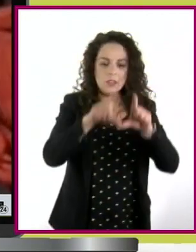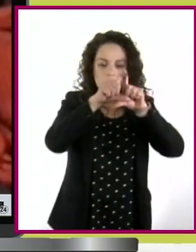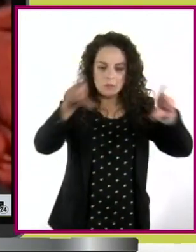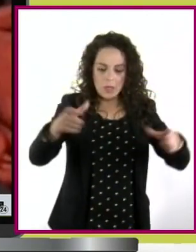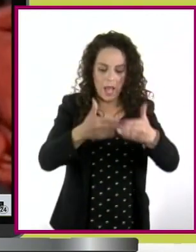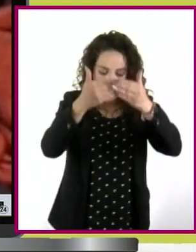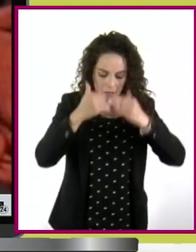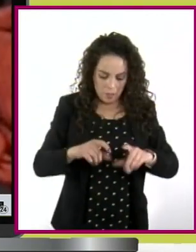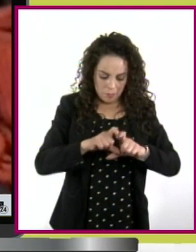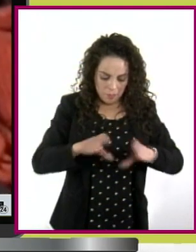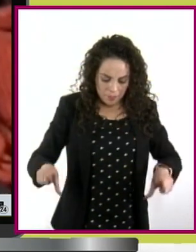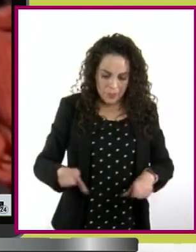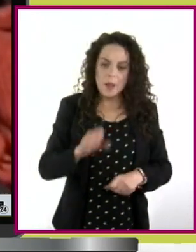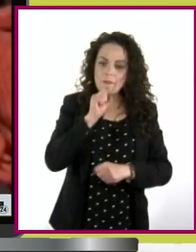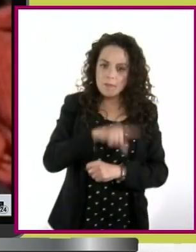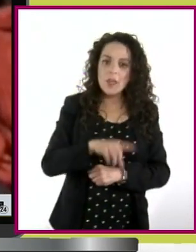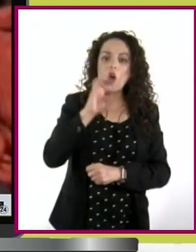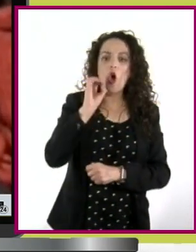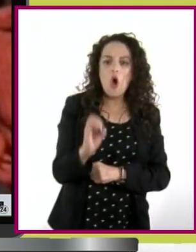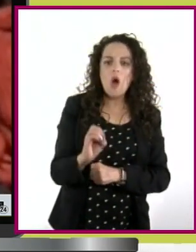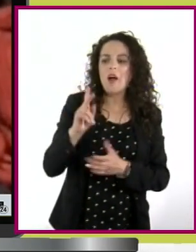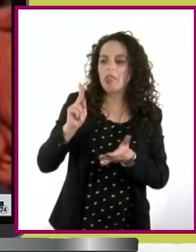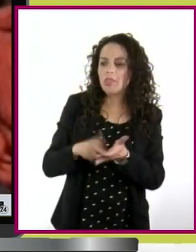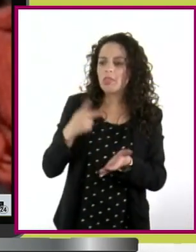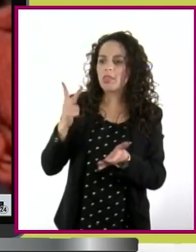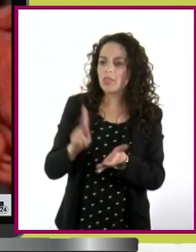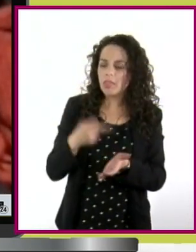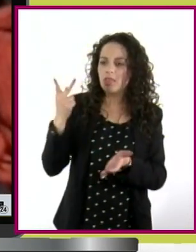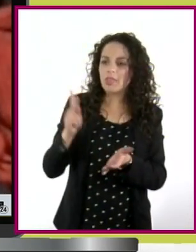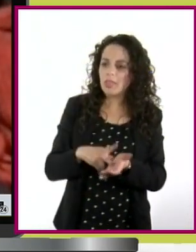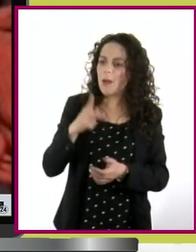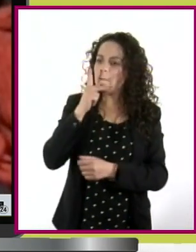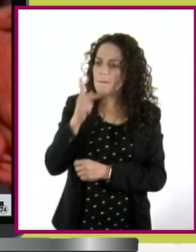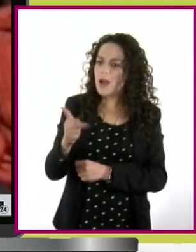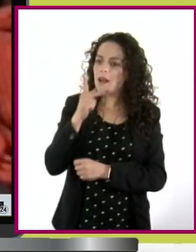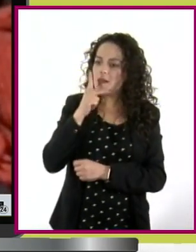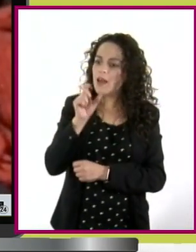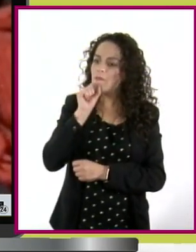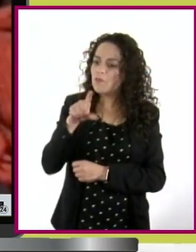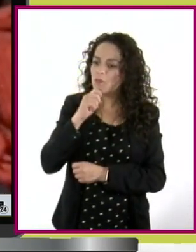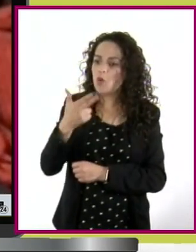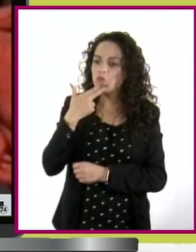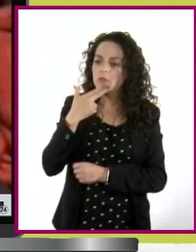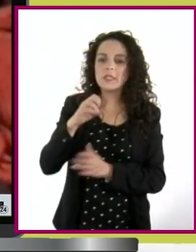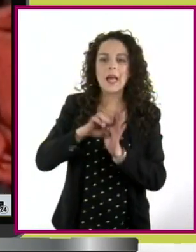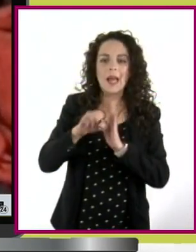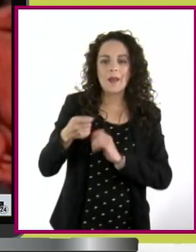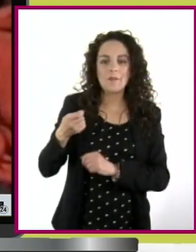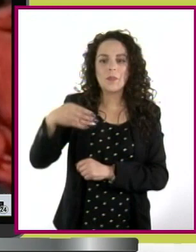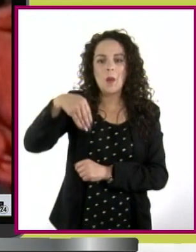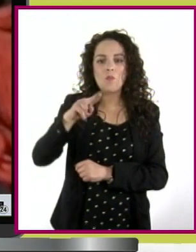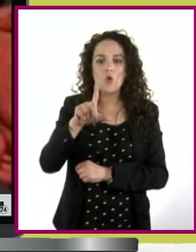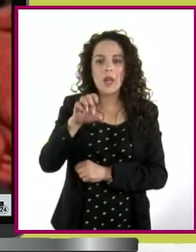o cuando tienes muletillas, a veces cambiar una coma, cambiar un punto, dejar de ponerle tilde a una